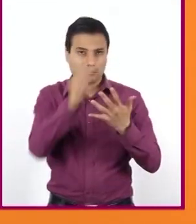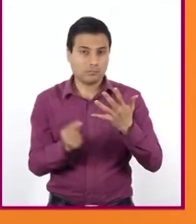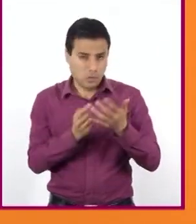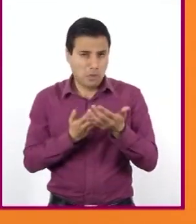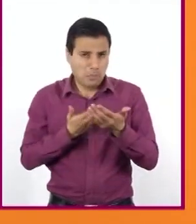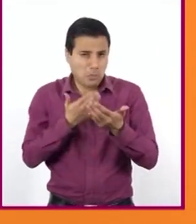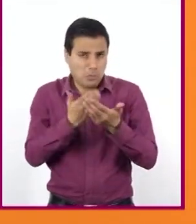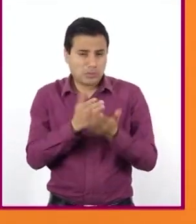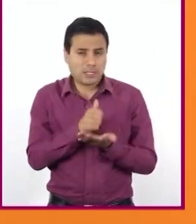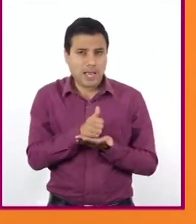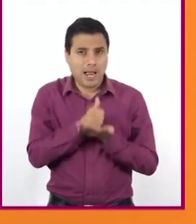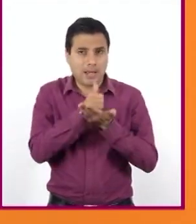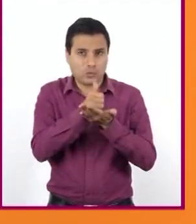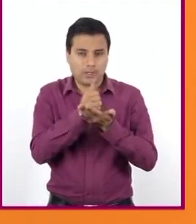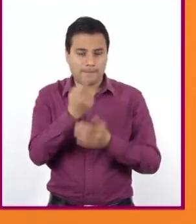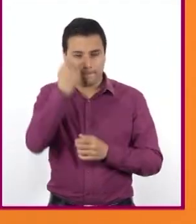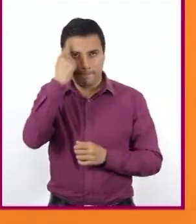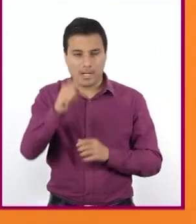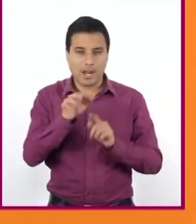de guía.